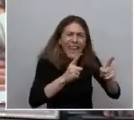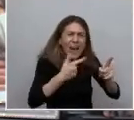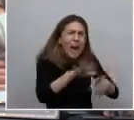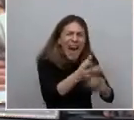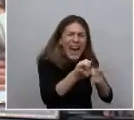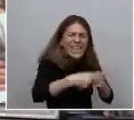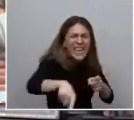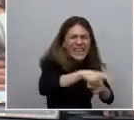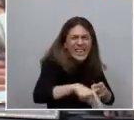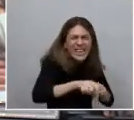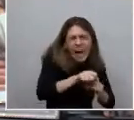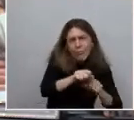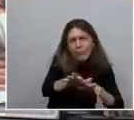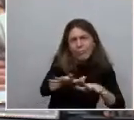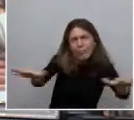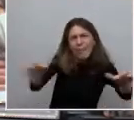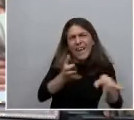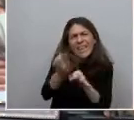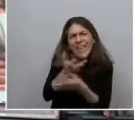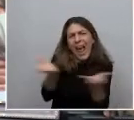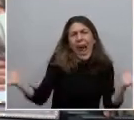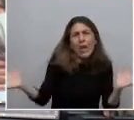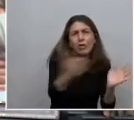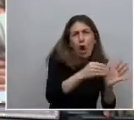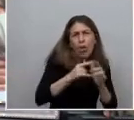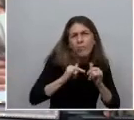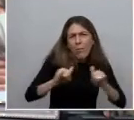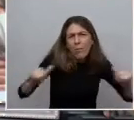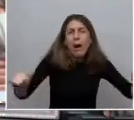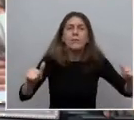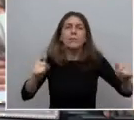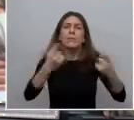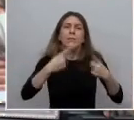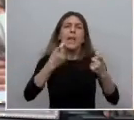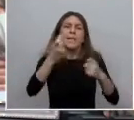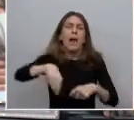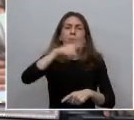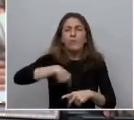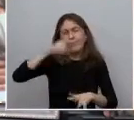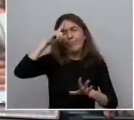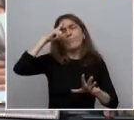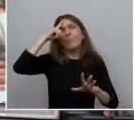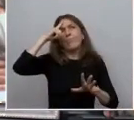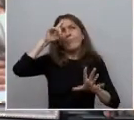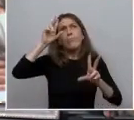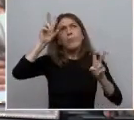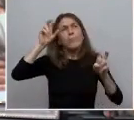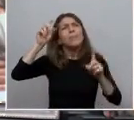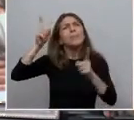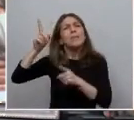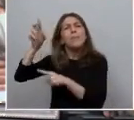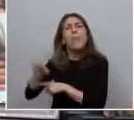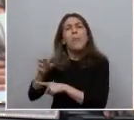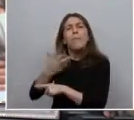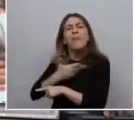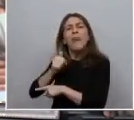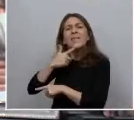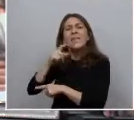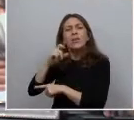todos, necesitamos recordar lo que magistralmente nuestro querido Papa Francisco suele